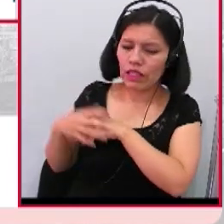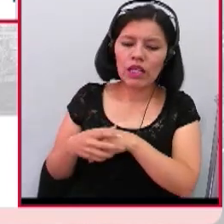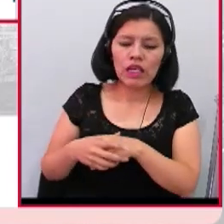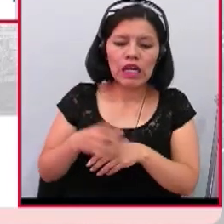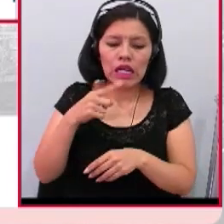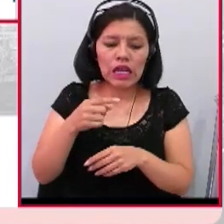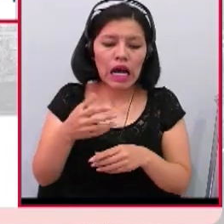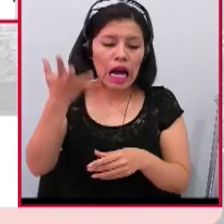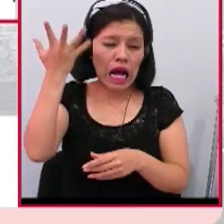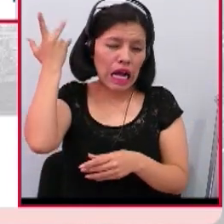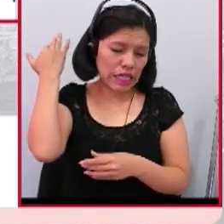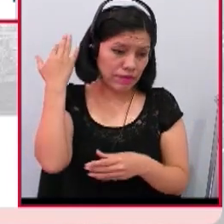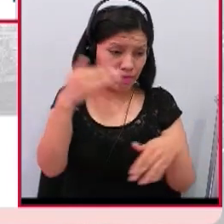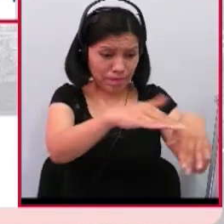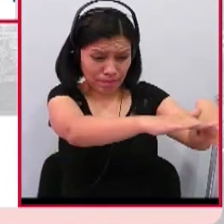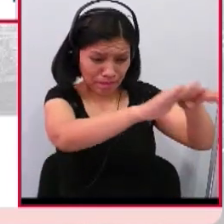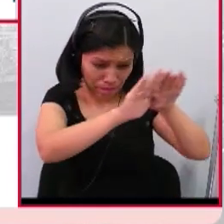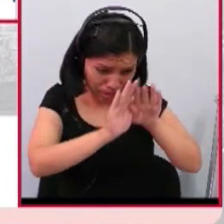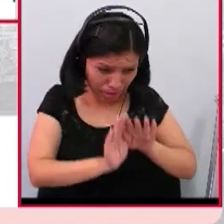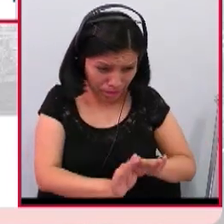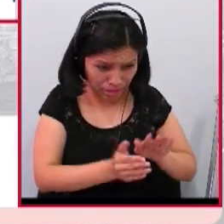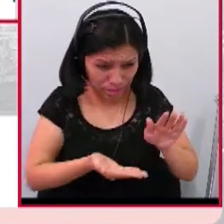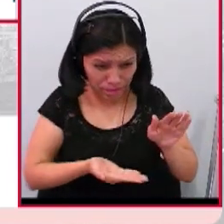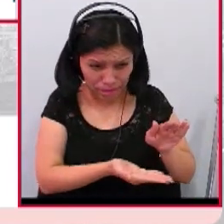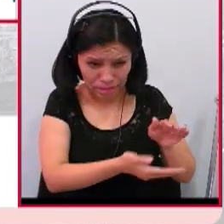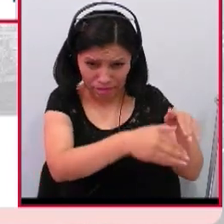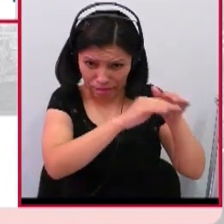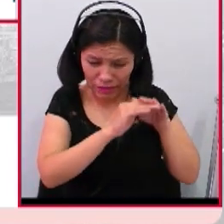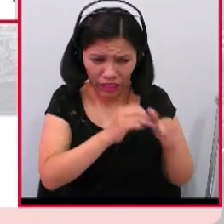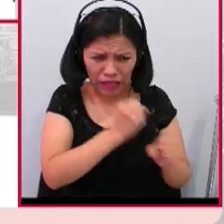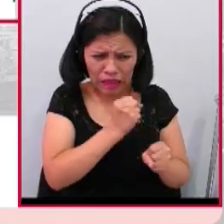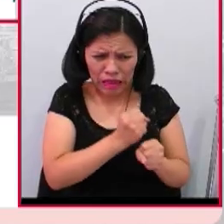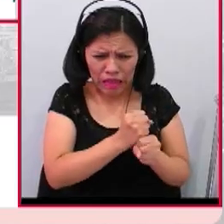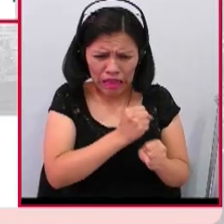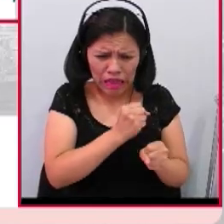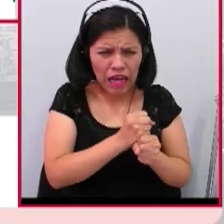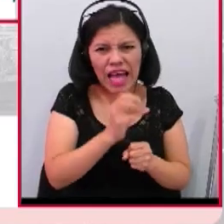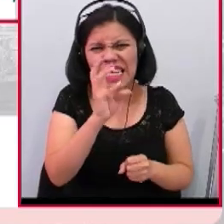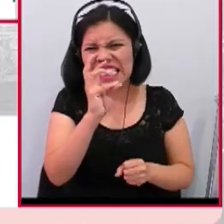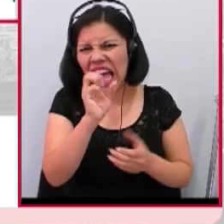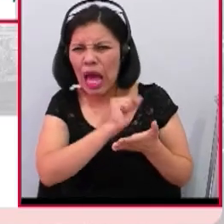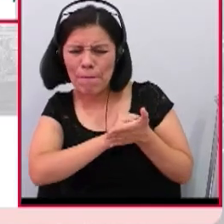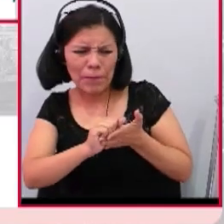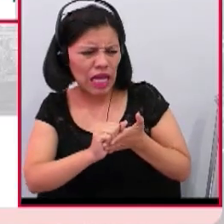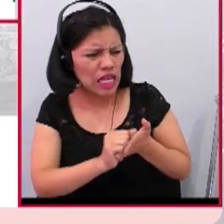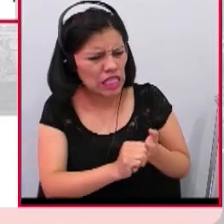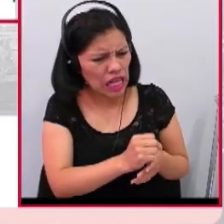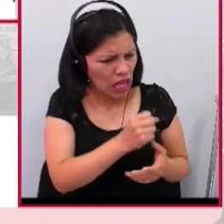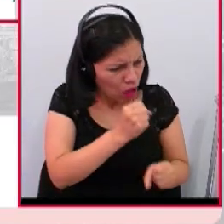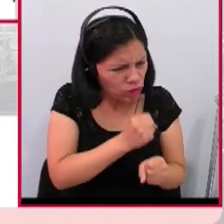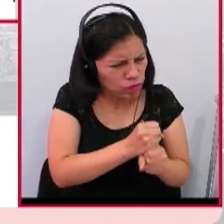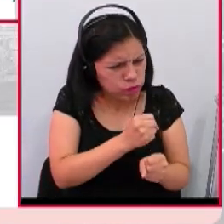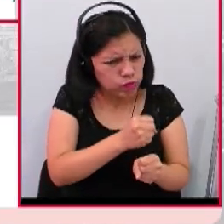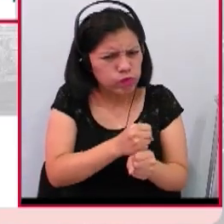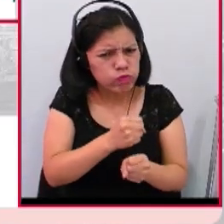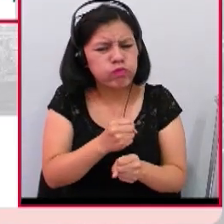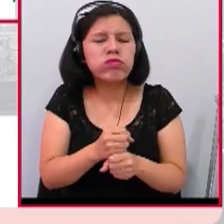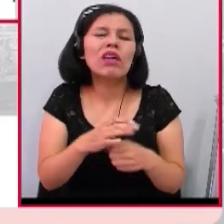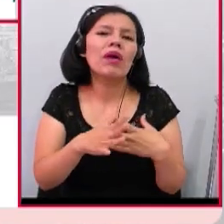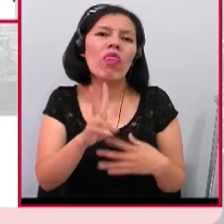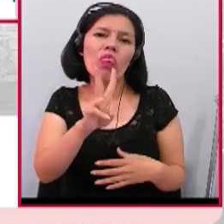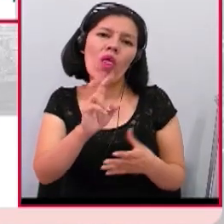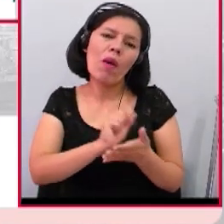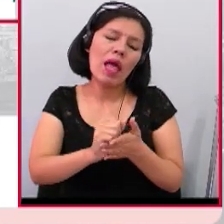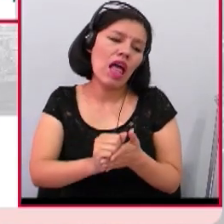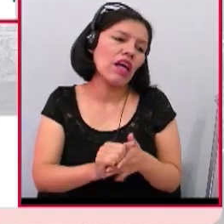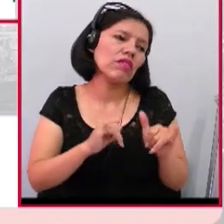al principio trabajaban 6 meses de operación, tenemos que parar casi 1 mes o 2 meses para repararlo y luego iniciar una